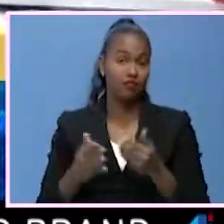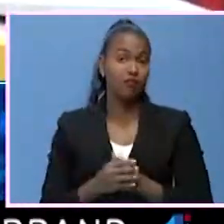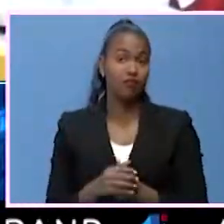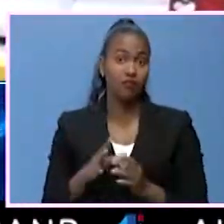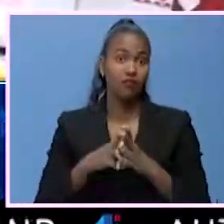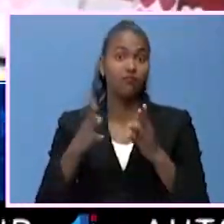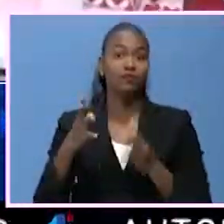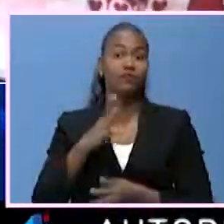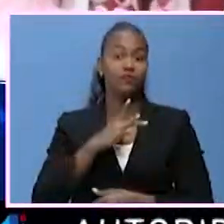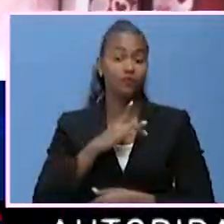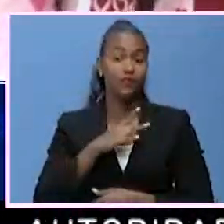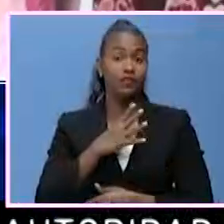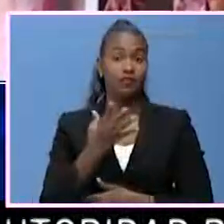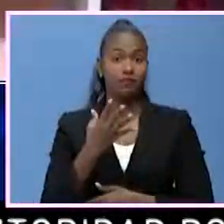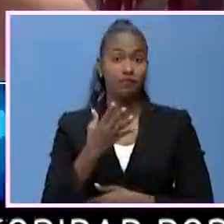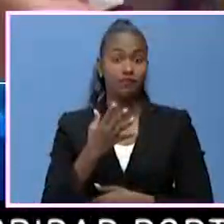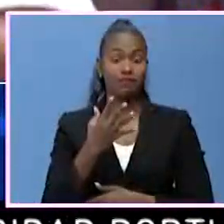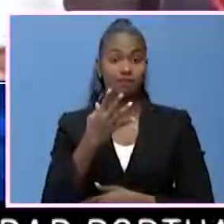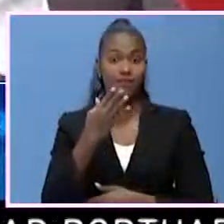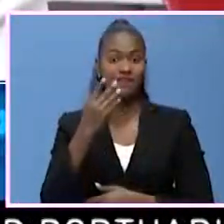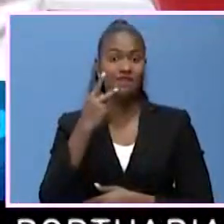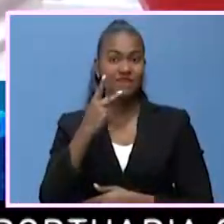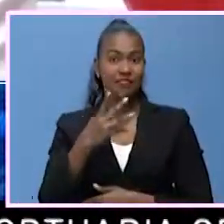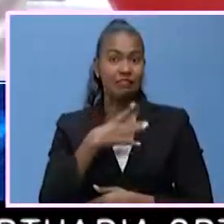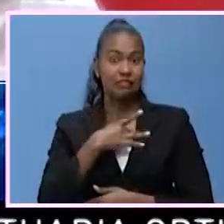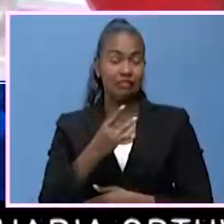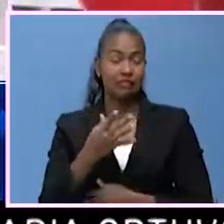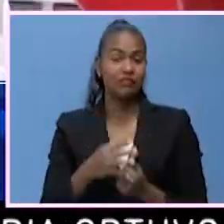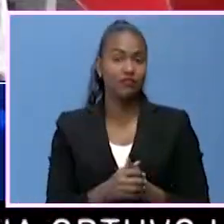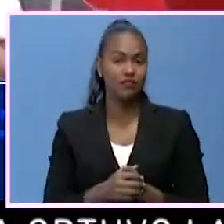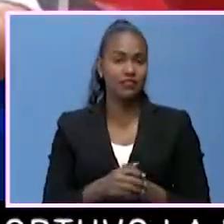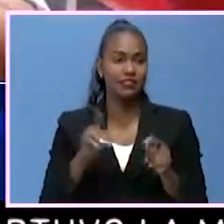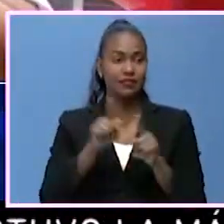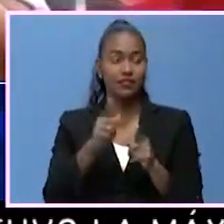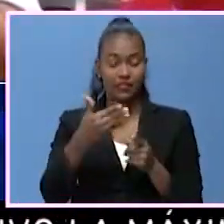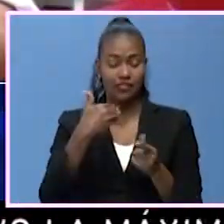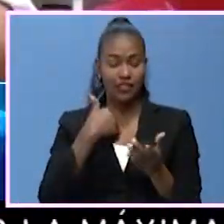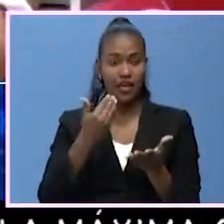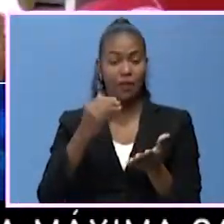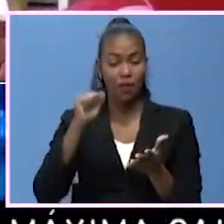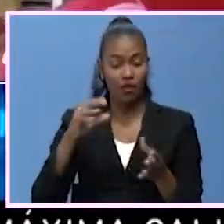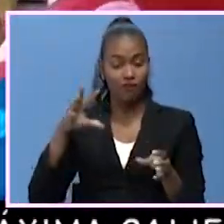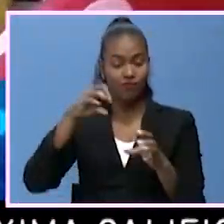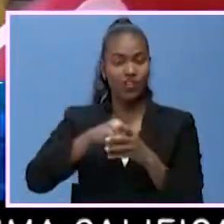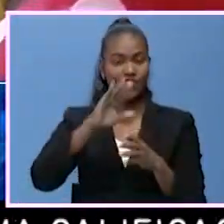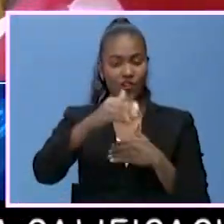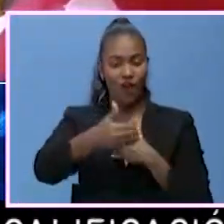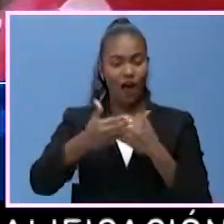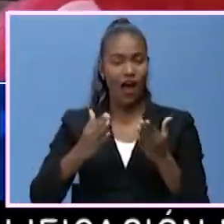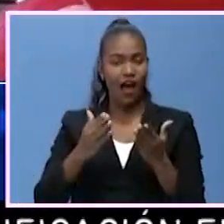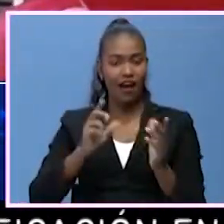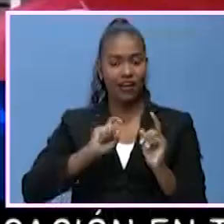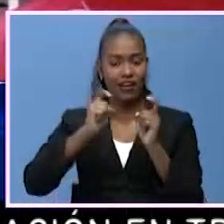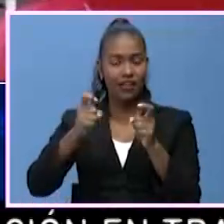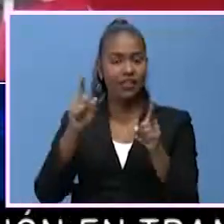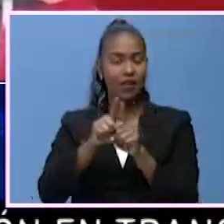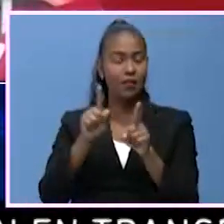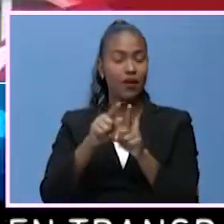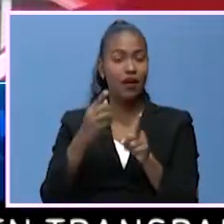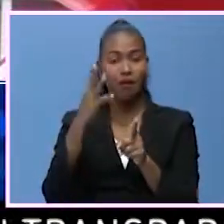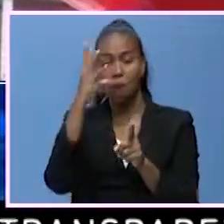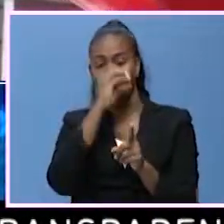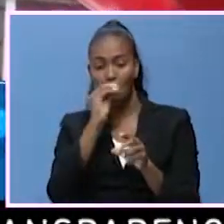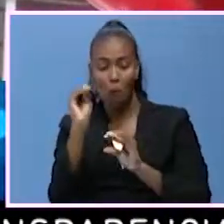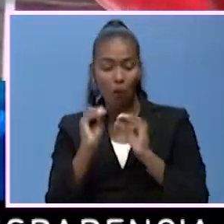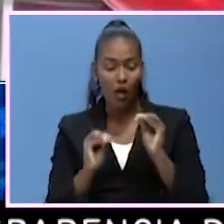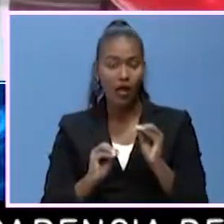bien, muy delicioso. Sour Patch, que también puedes agregarlo en tu cajita. Y mira qué linda va quedando y